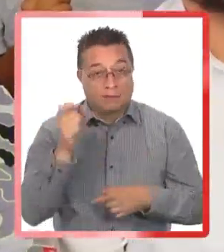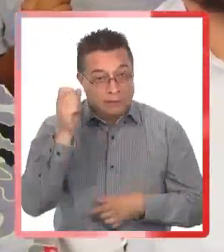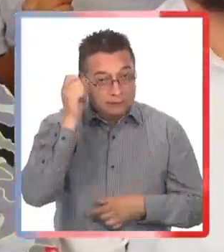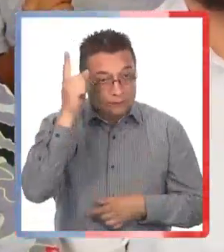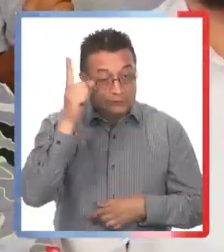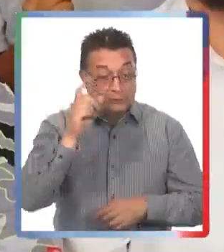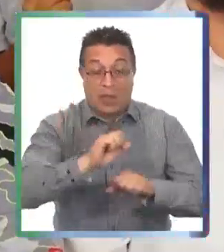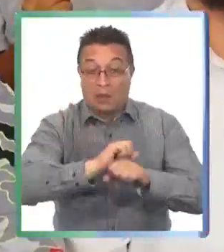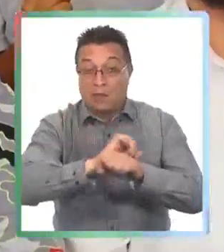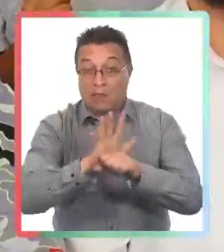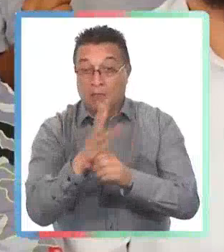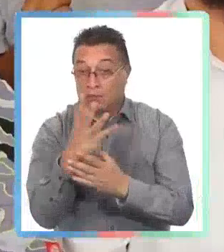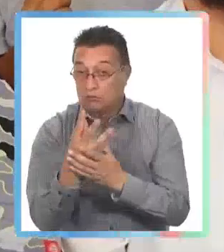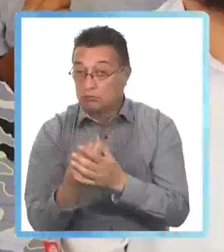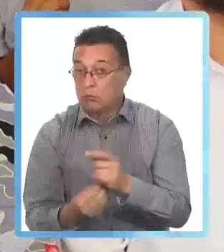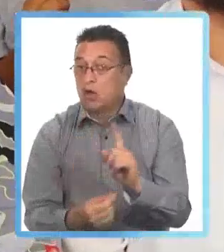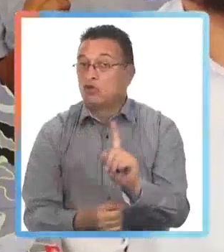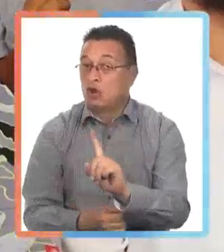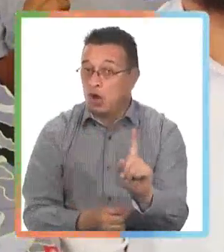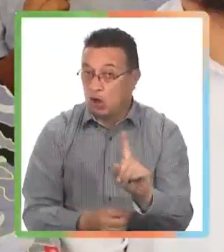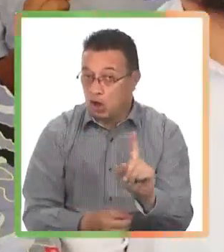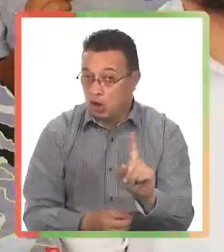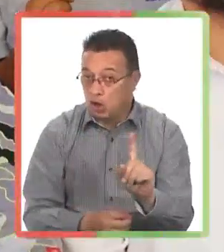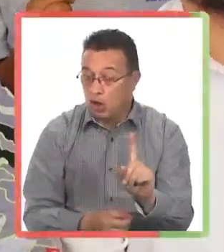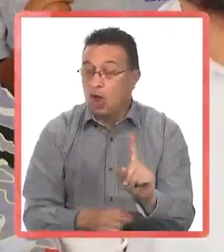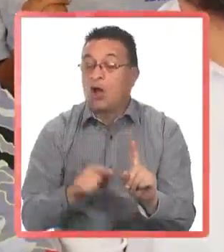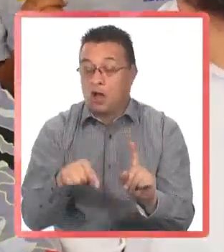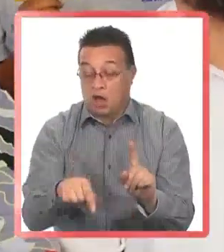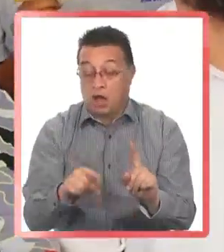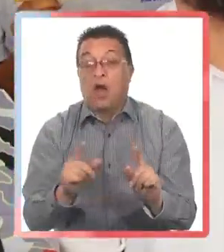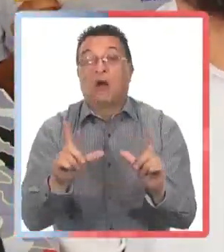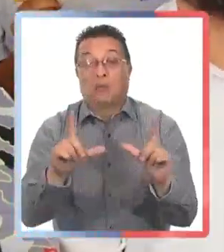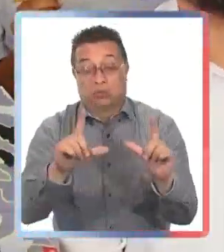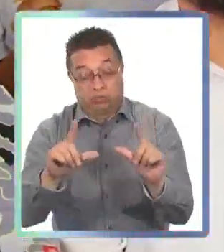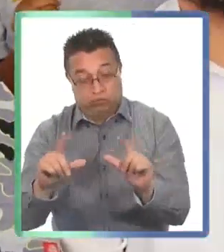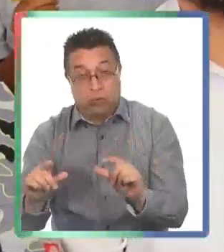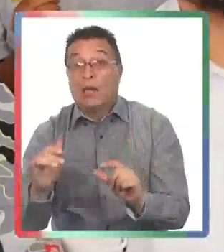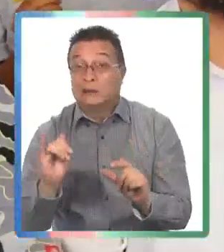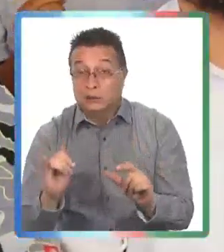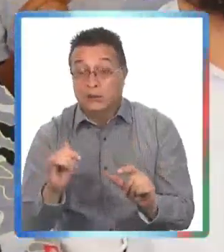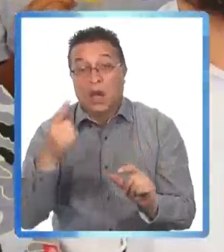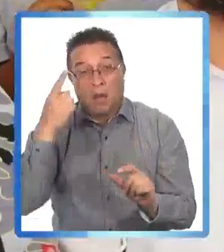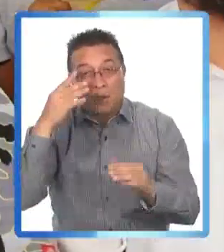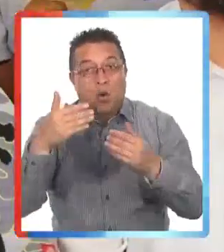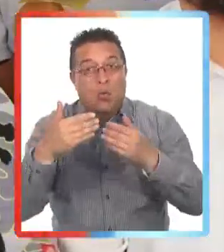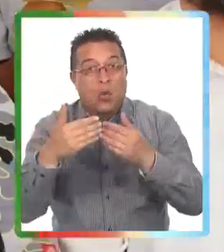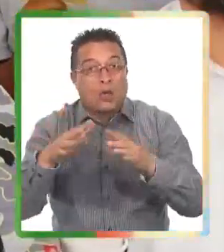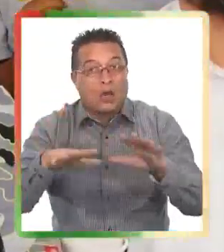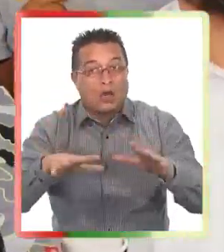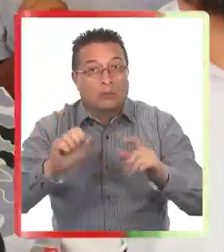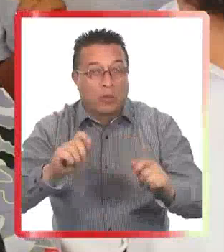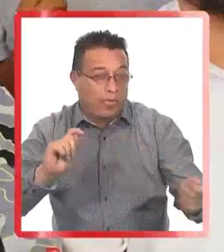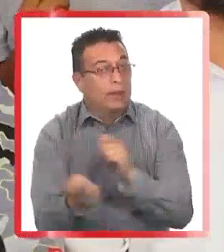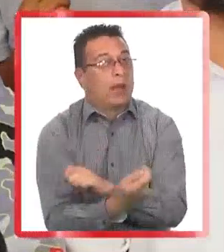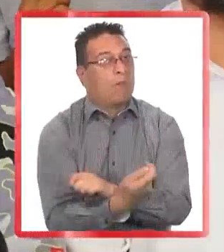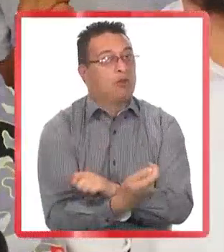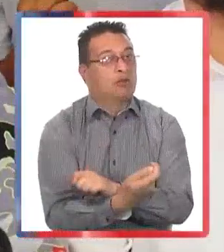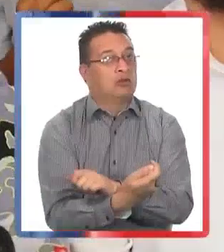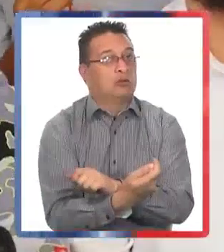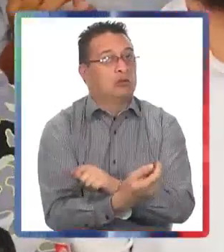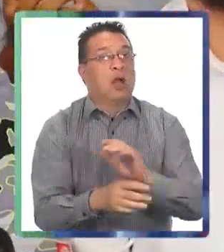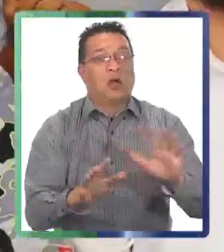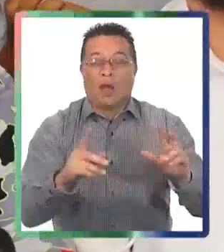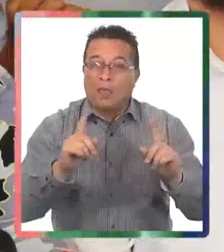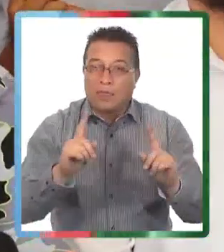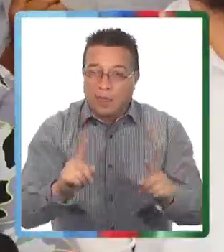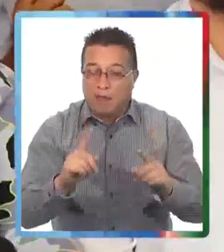que la pandemia no ha pasado, ya que estamos en una fase de meseta, pero que cualquier condición puede cambiarla. Entonces, por lo